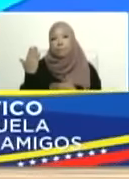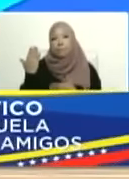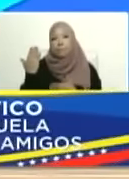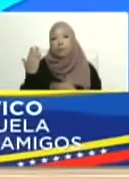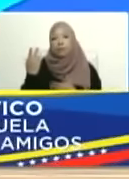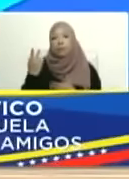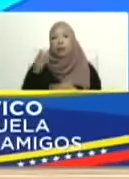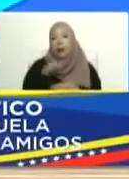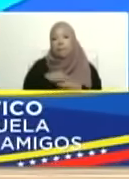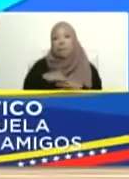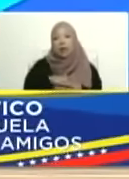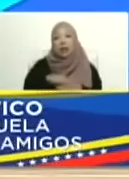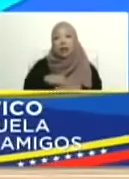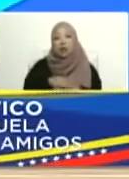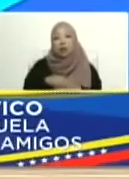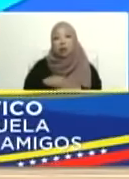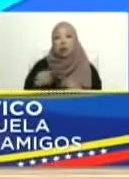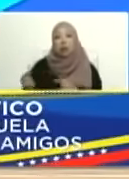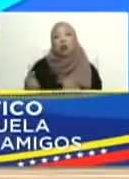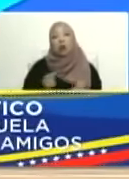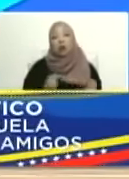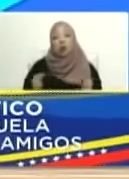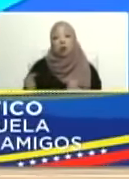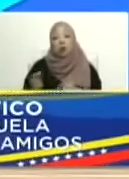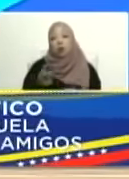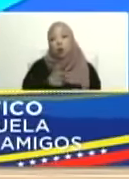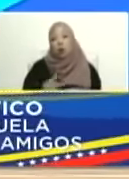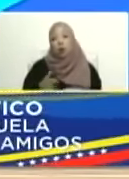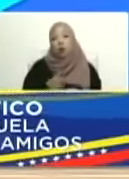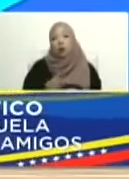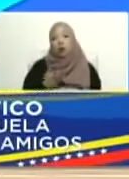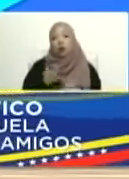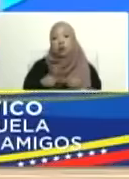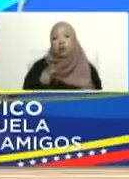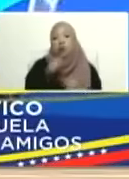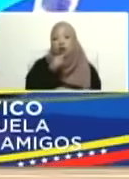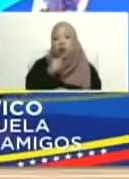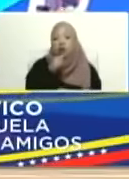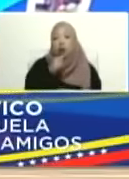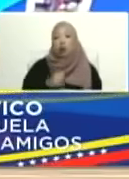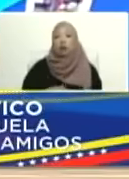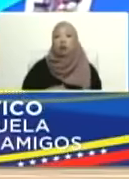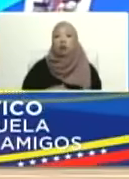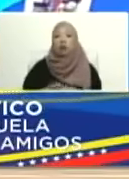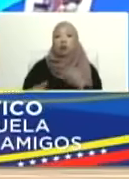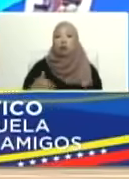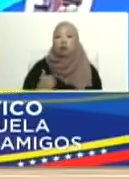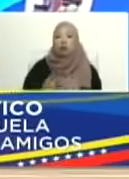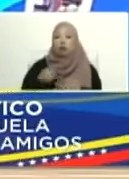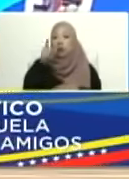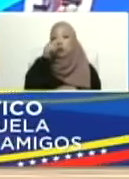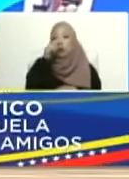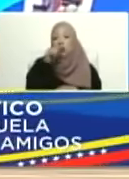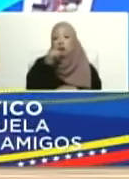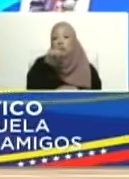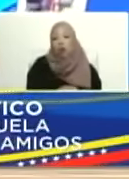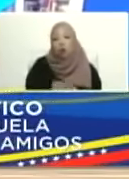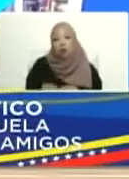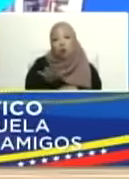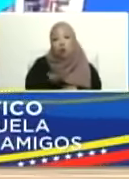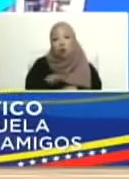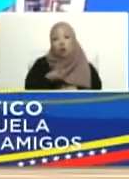exministro del gobierno de David Granger, Se llama From Destiny